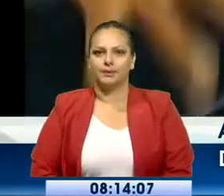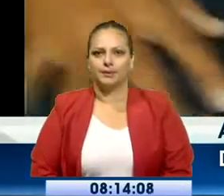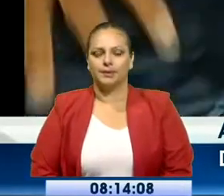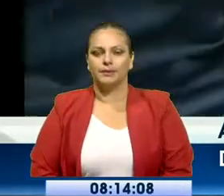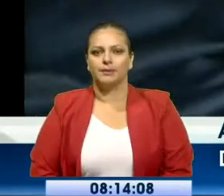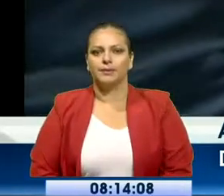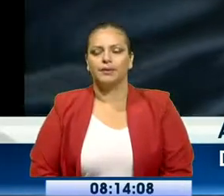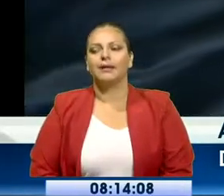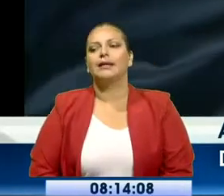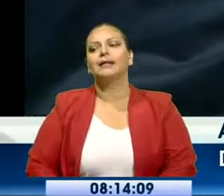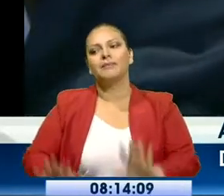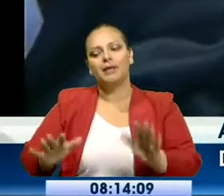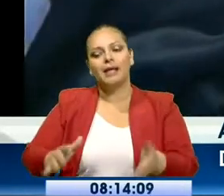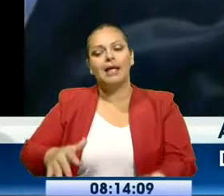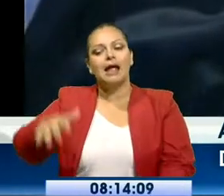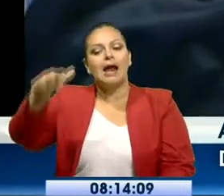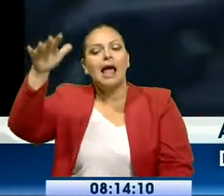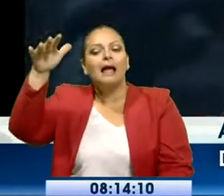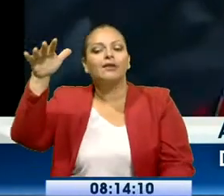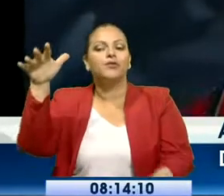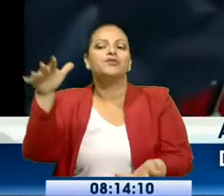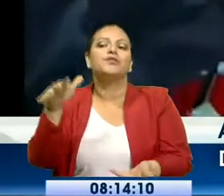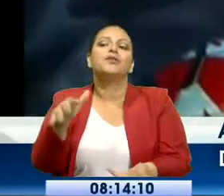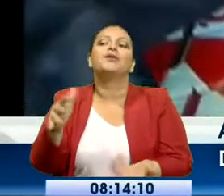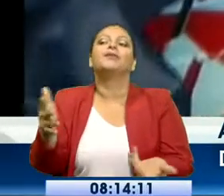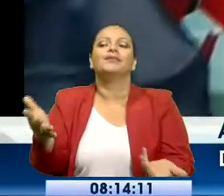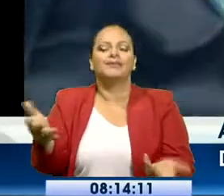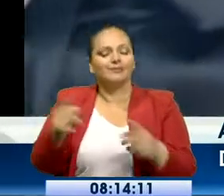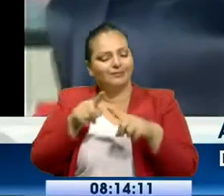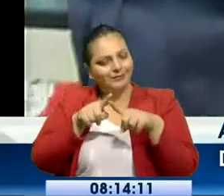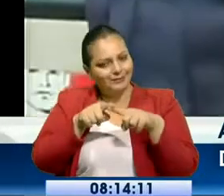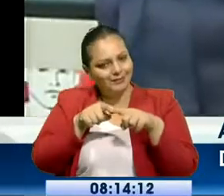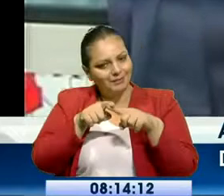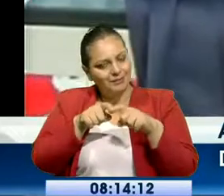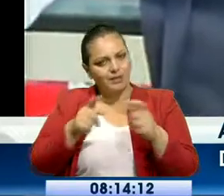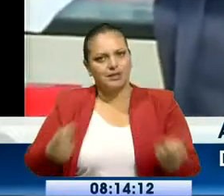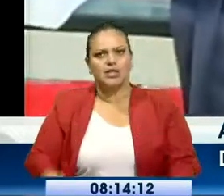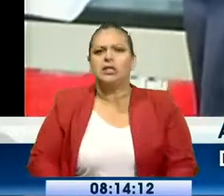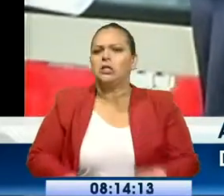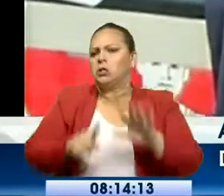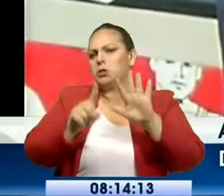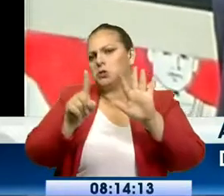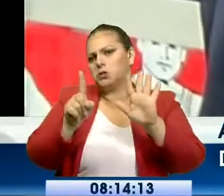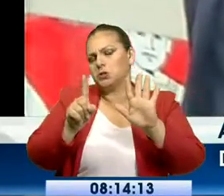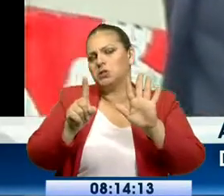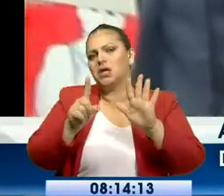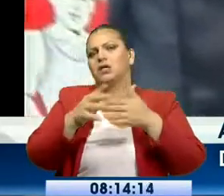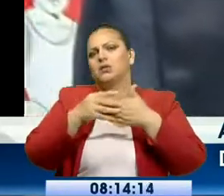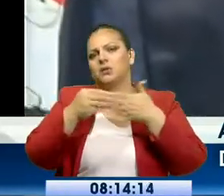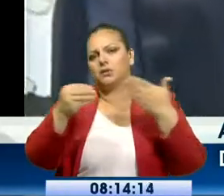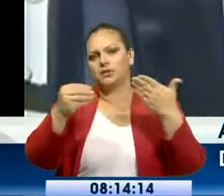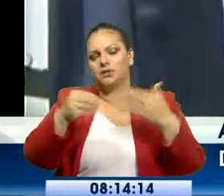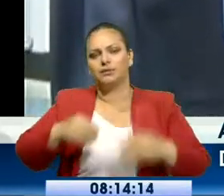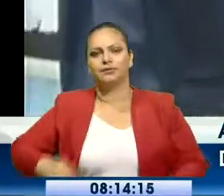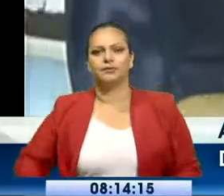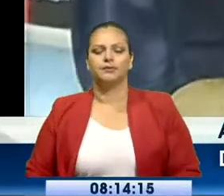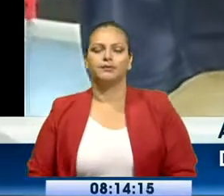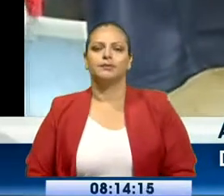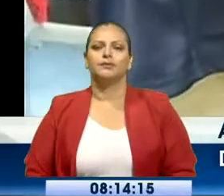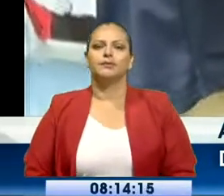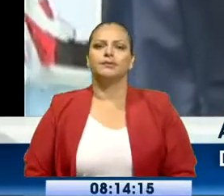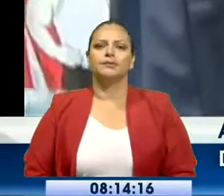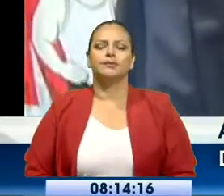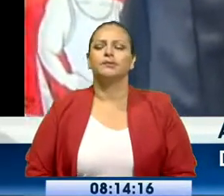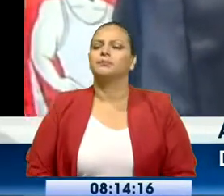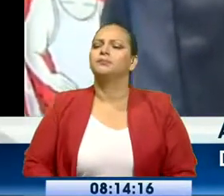también va por las tallas sirva a los precios eso sólo se encuentran desde 6 dólares en adelante perfecto cuál es el horario de atención